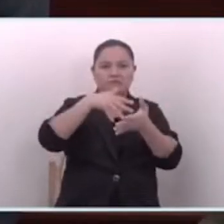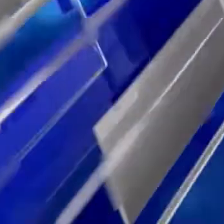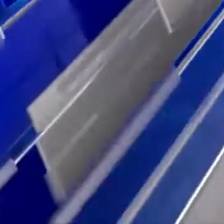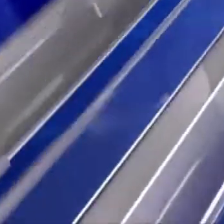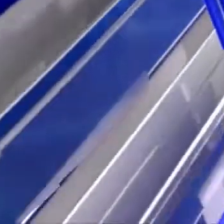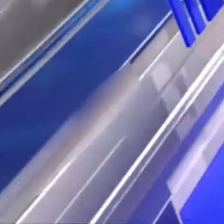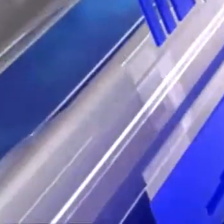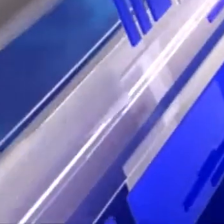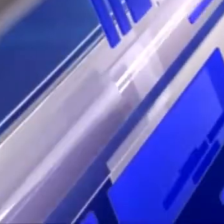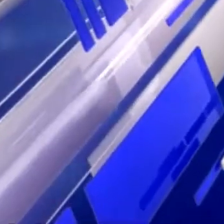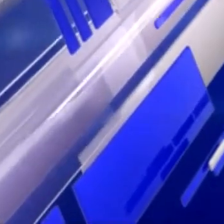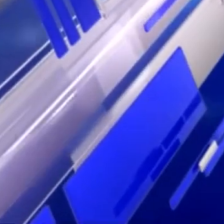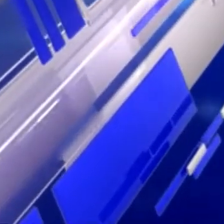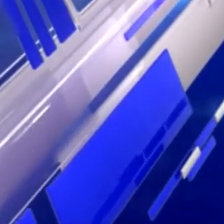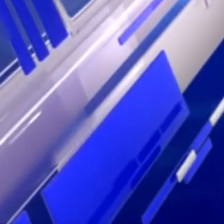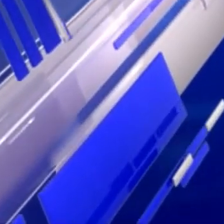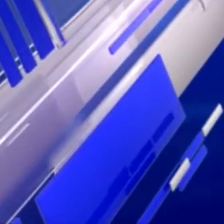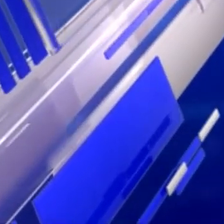población.